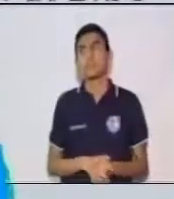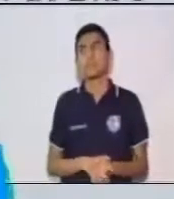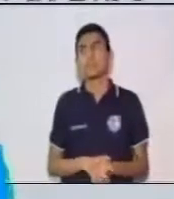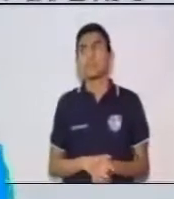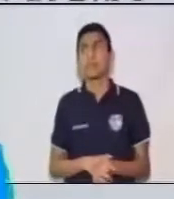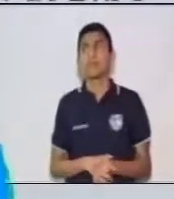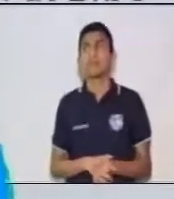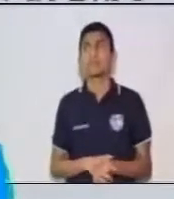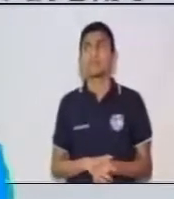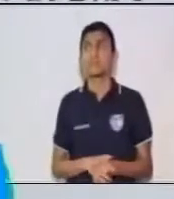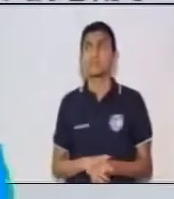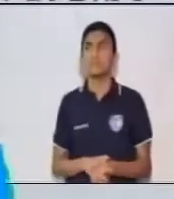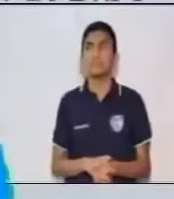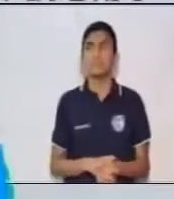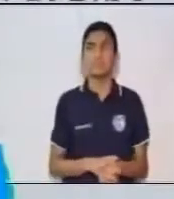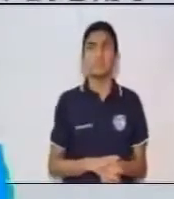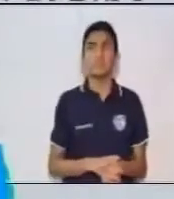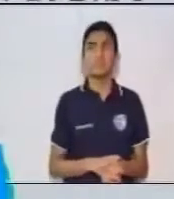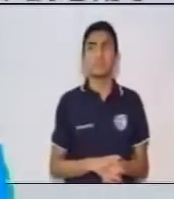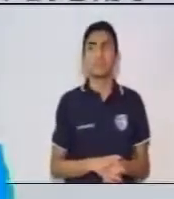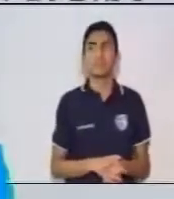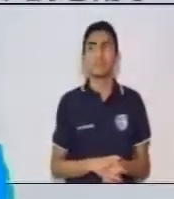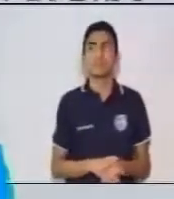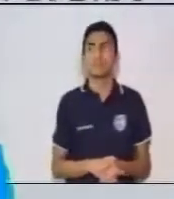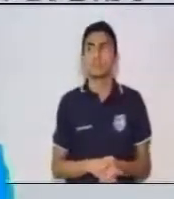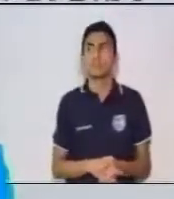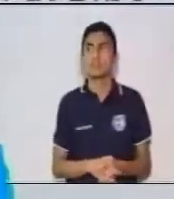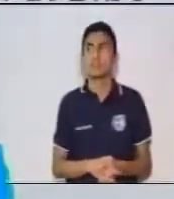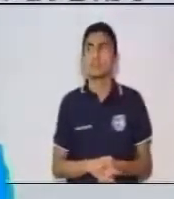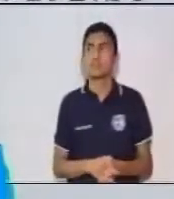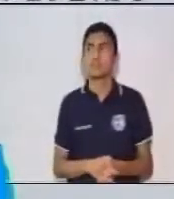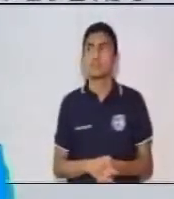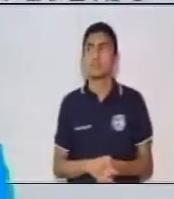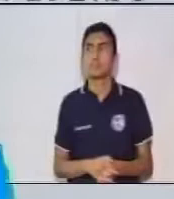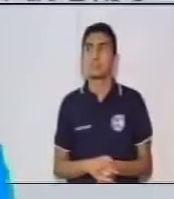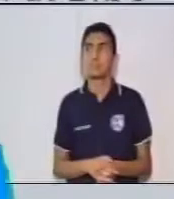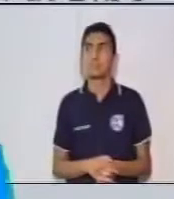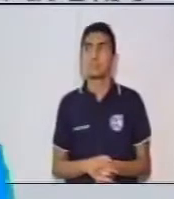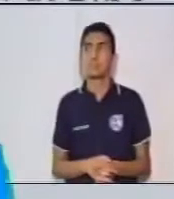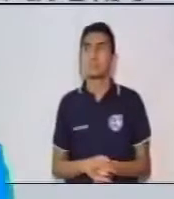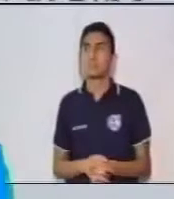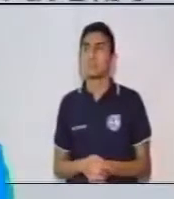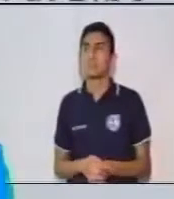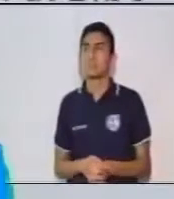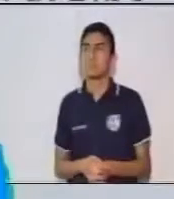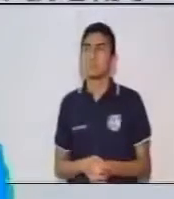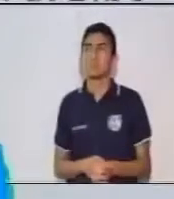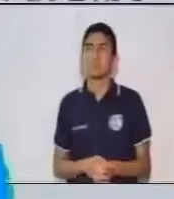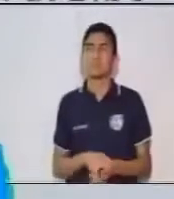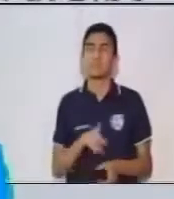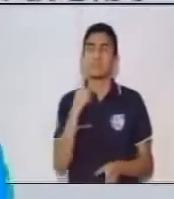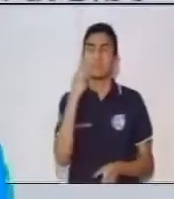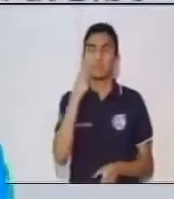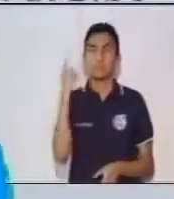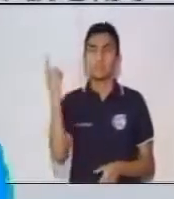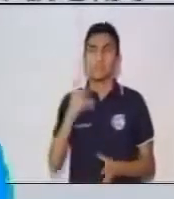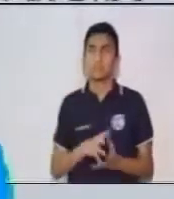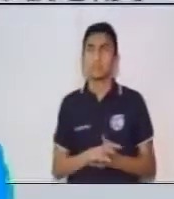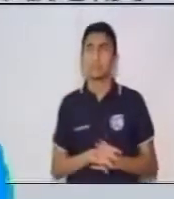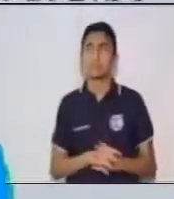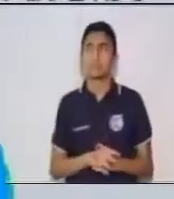nos den 8 y que multiplicados nos den